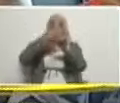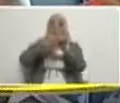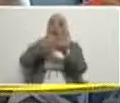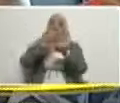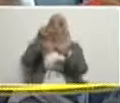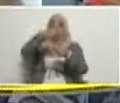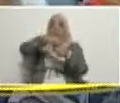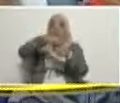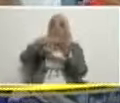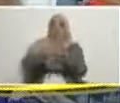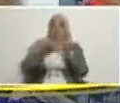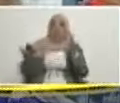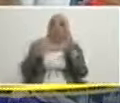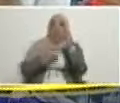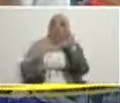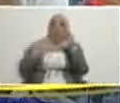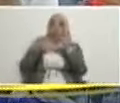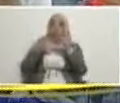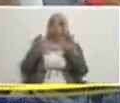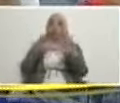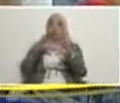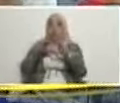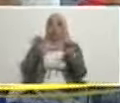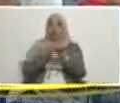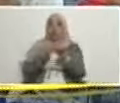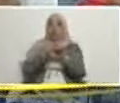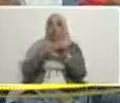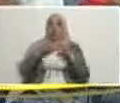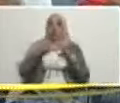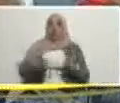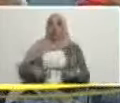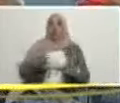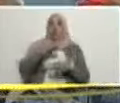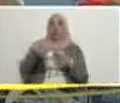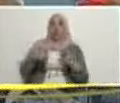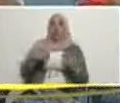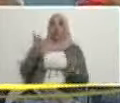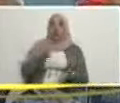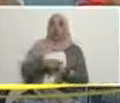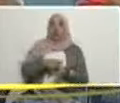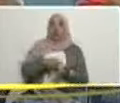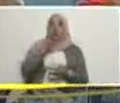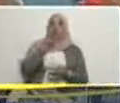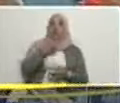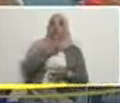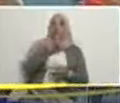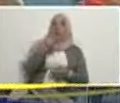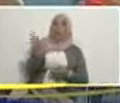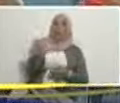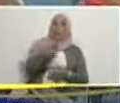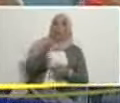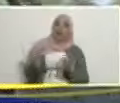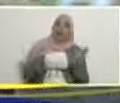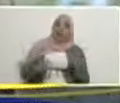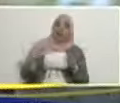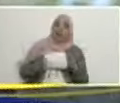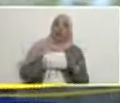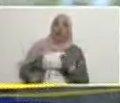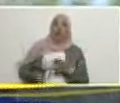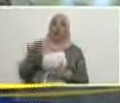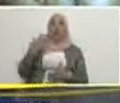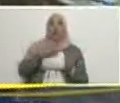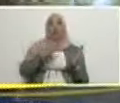el acuerpamiento, tener un cuerpo en el territorio. Y es para eso que nosotros estamos nombrando este mes de marzo un mes para